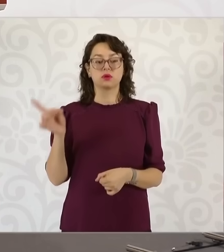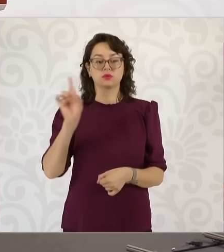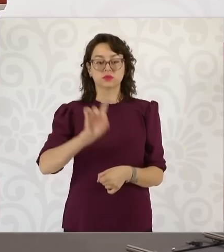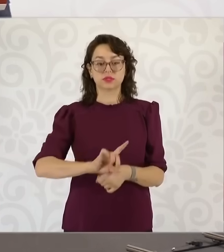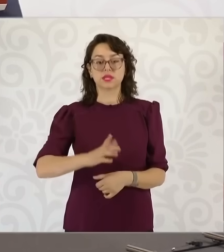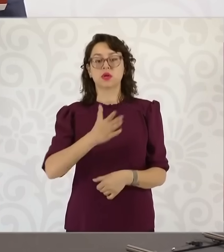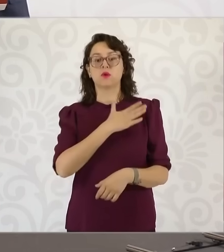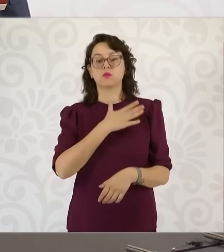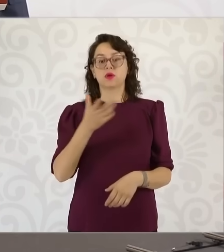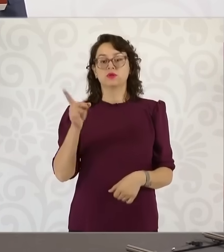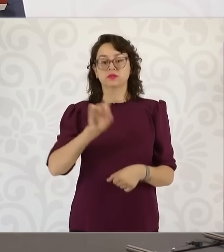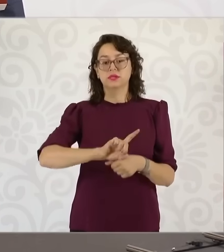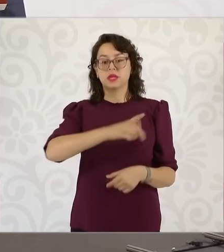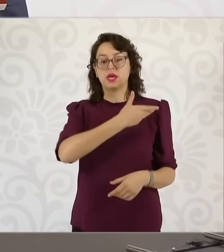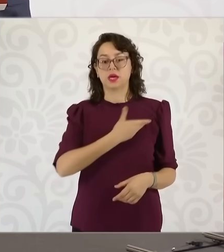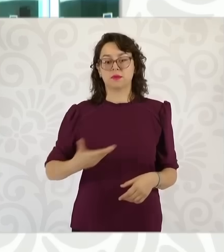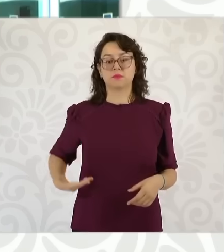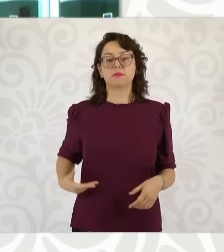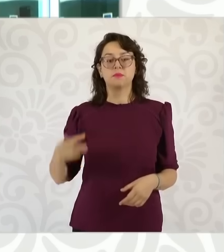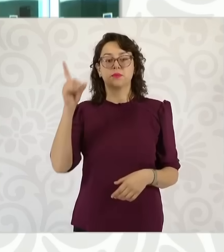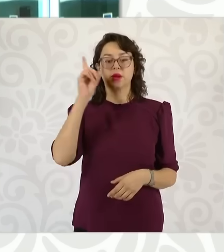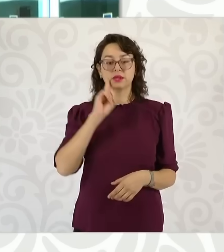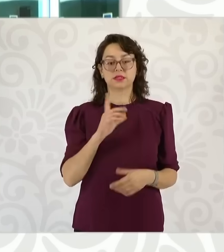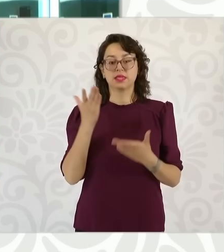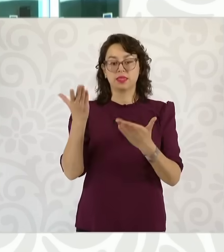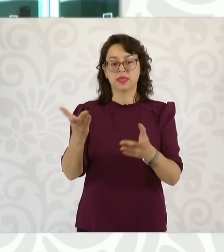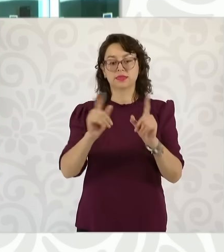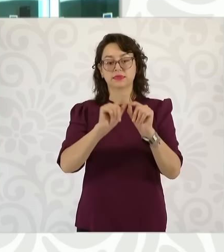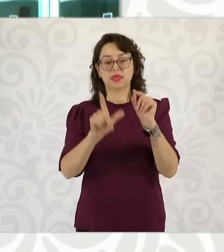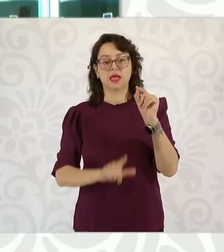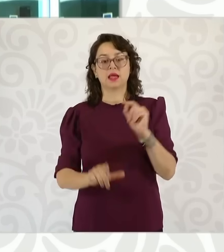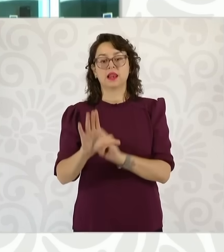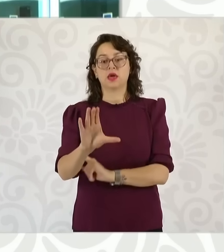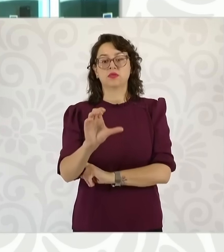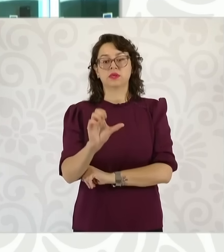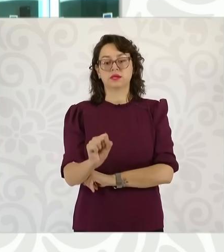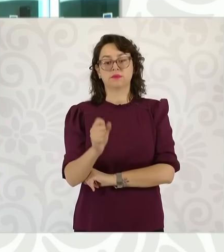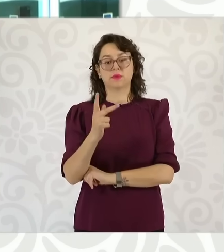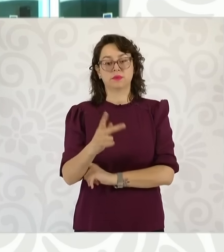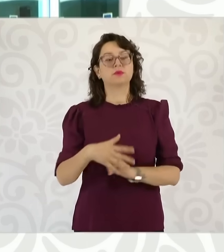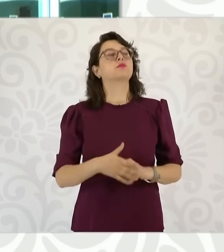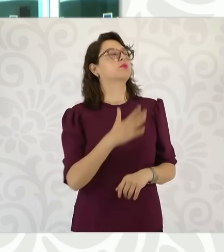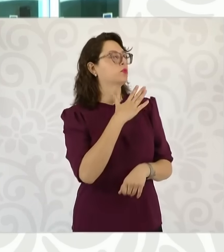días, Presidenta de la República, Claudia Sheinbaum Pardo.